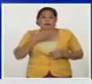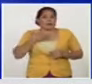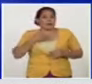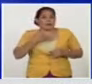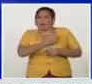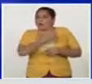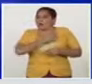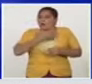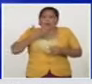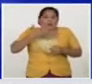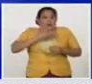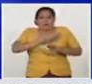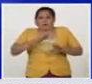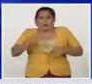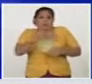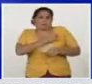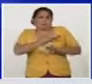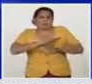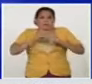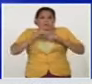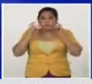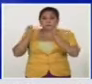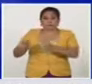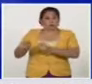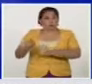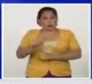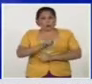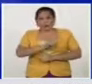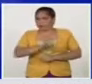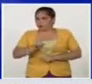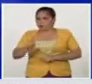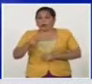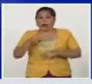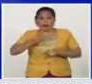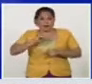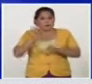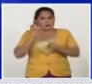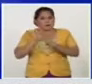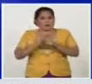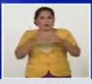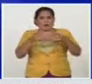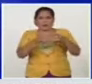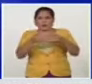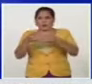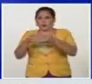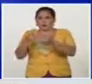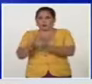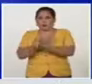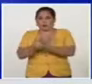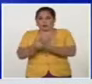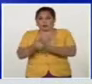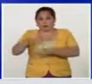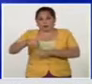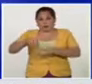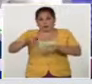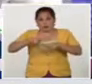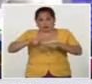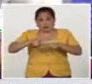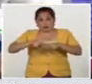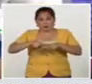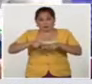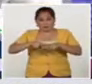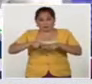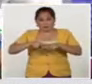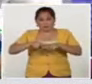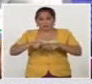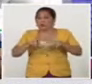hecho, precisamente ayer comenzaba esta intervención sanitaria en grupos de riesgo acá en la capital. Todo